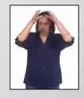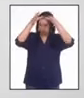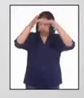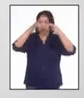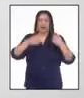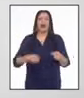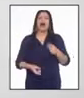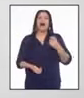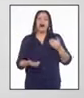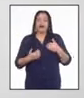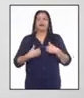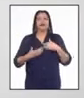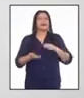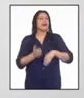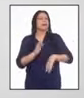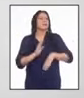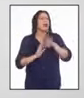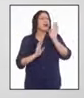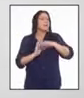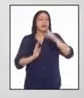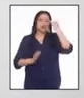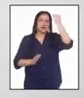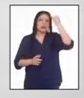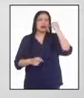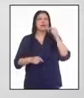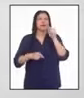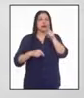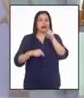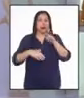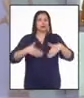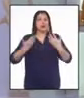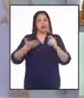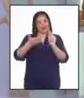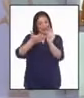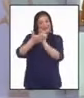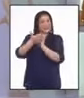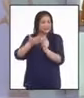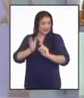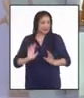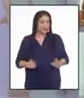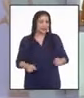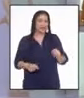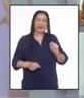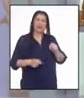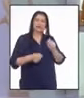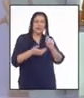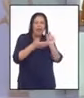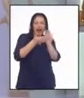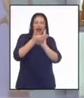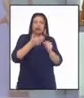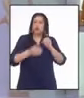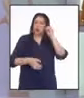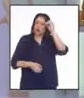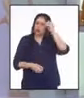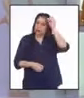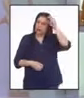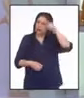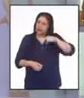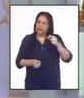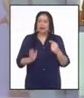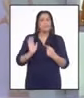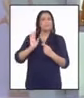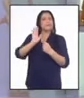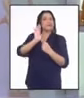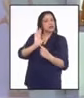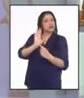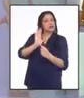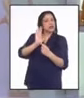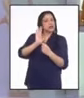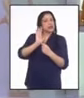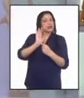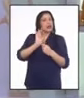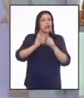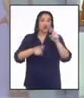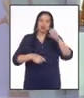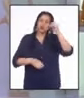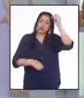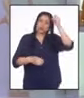y tener más ideas al momento de escribir. Ese artículo de opinión debe presentar los argumentos de manera